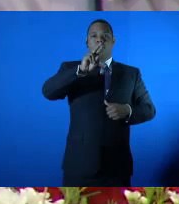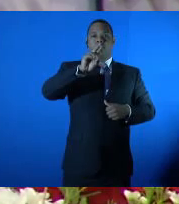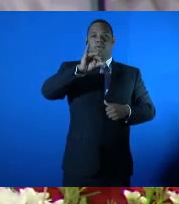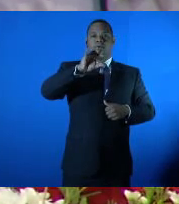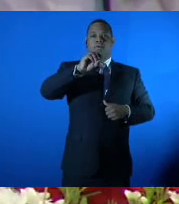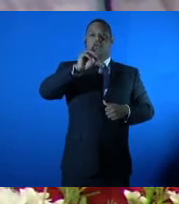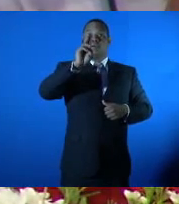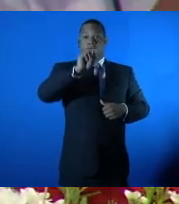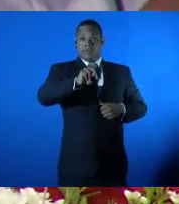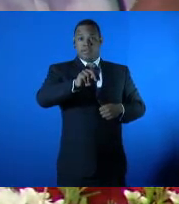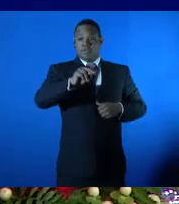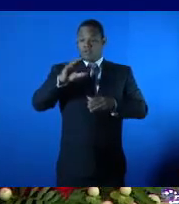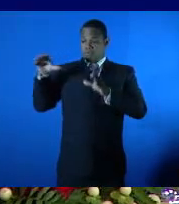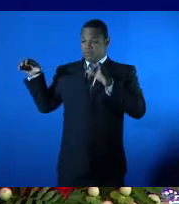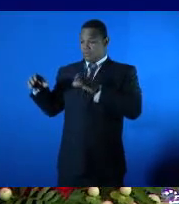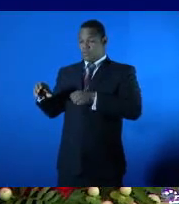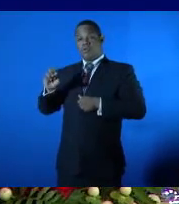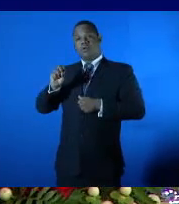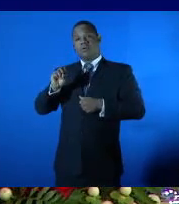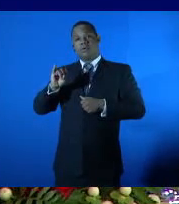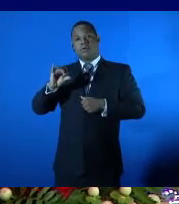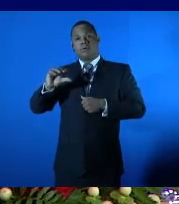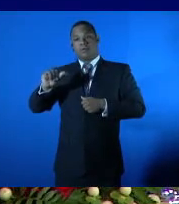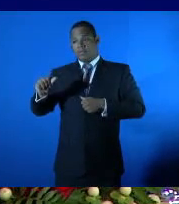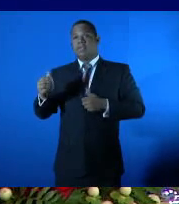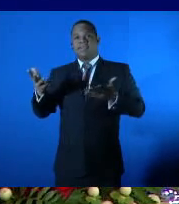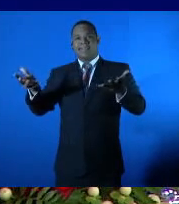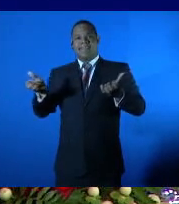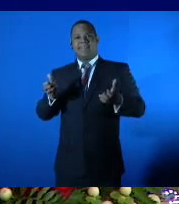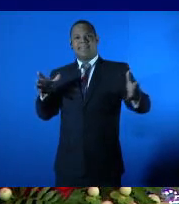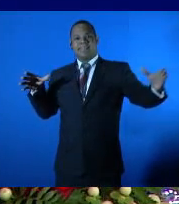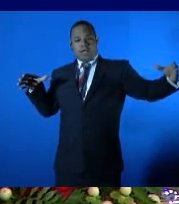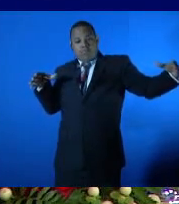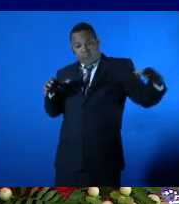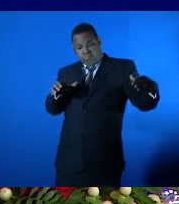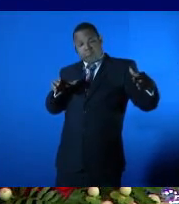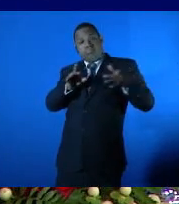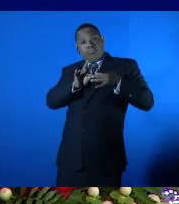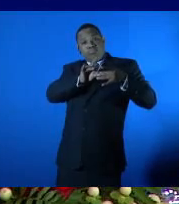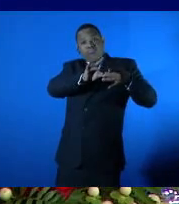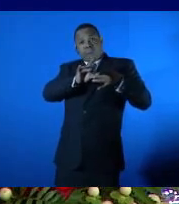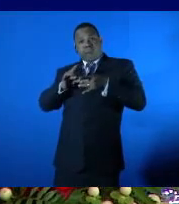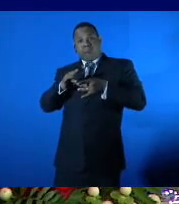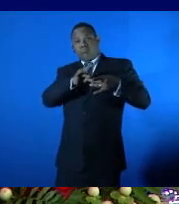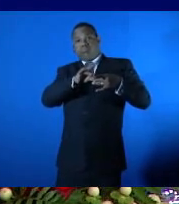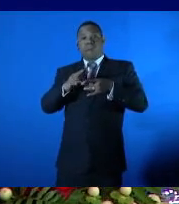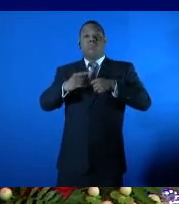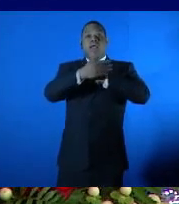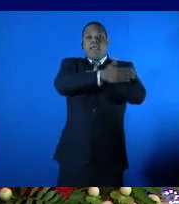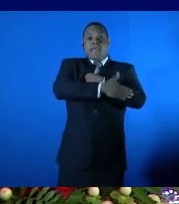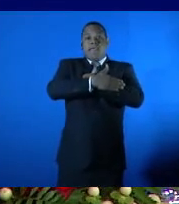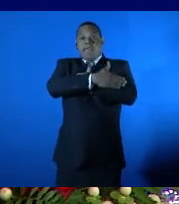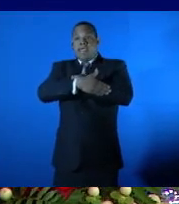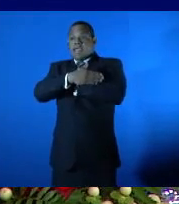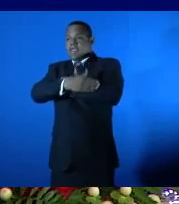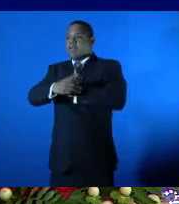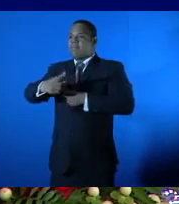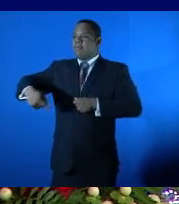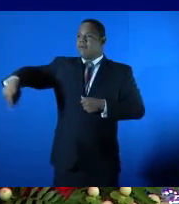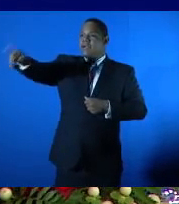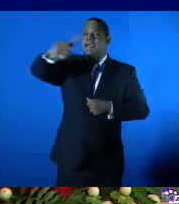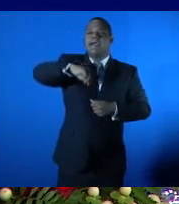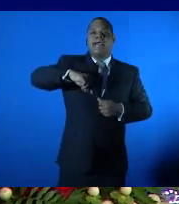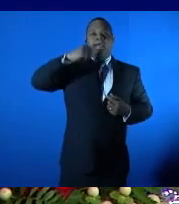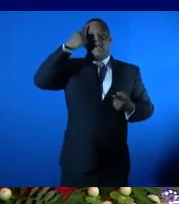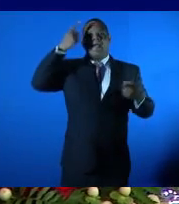unan más aún de una forma cooperativa. Los muchos desafíos